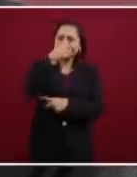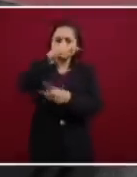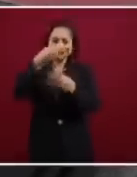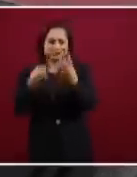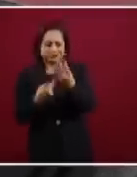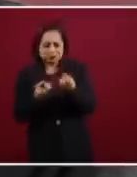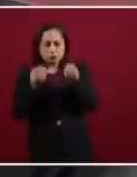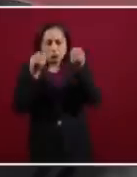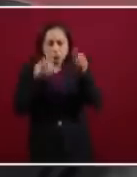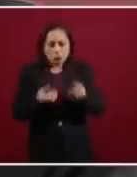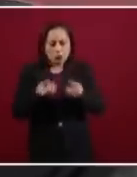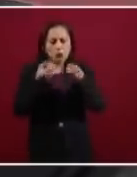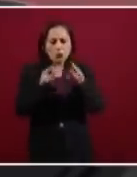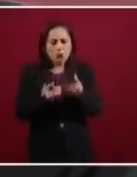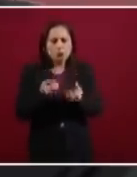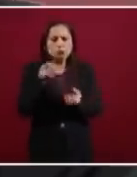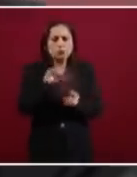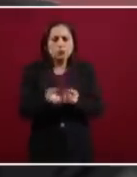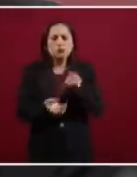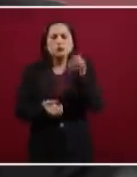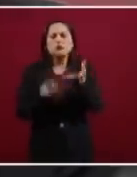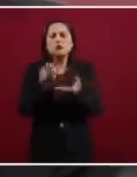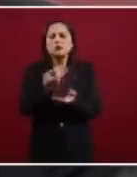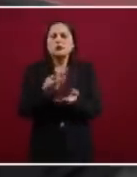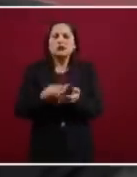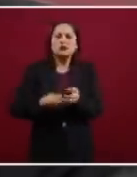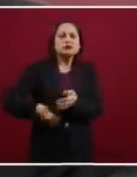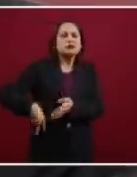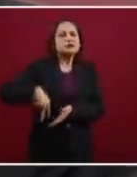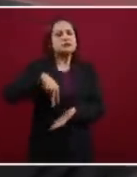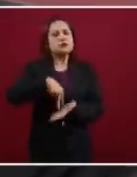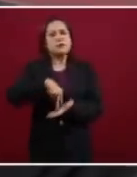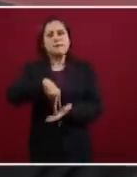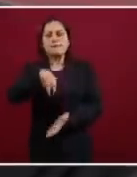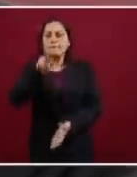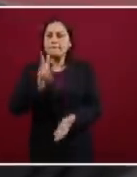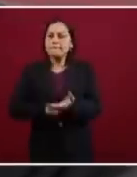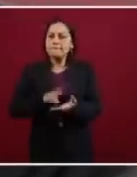así vamos a sacar el gas vamos bien